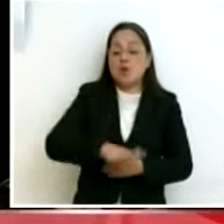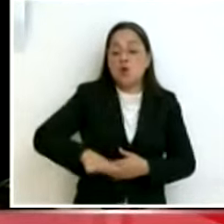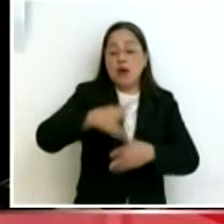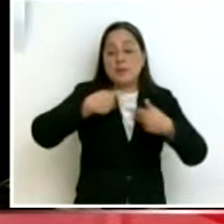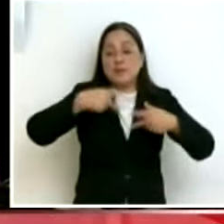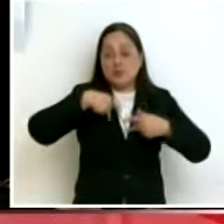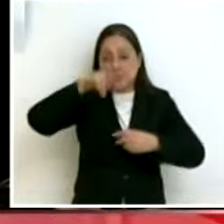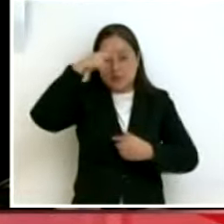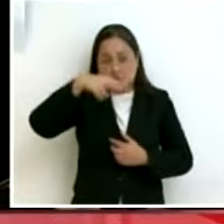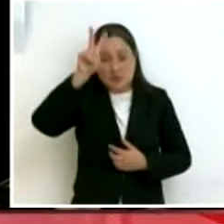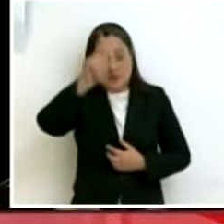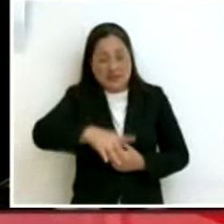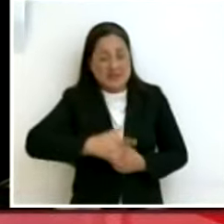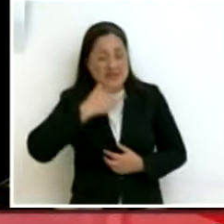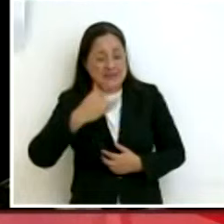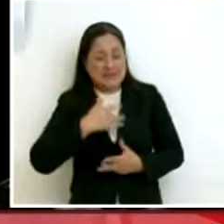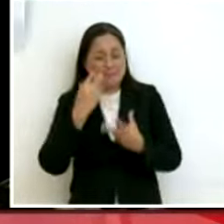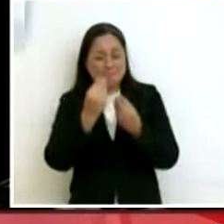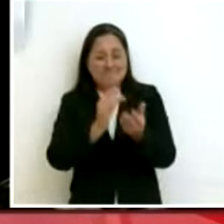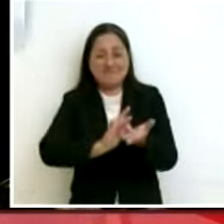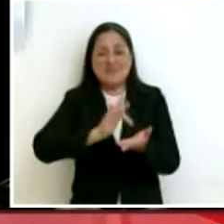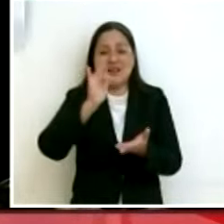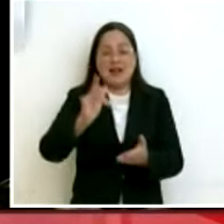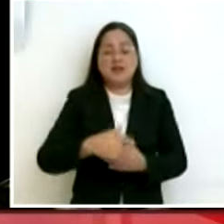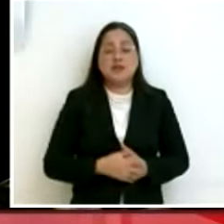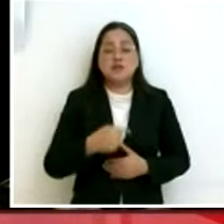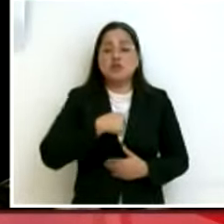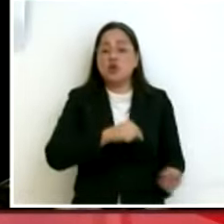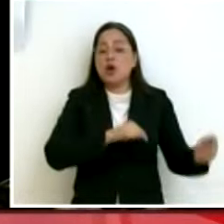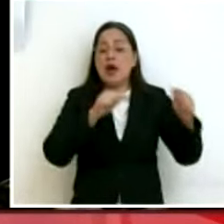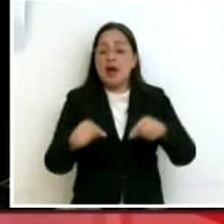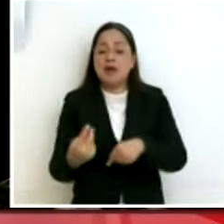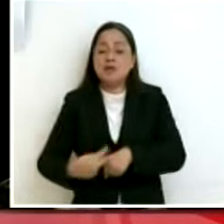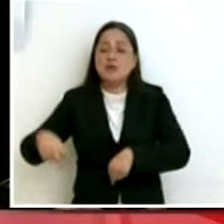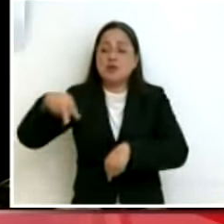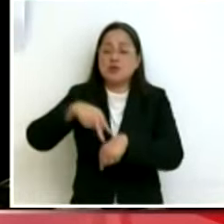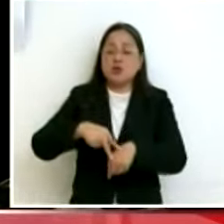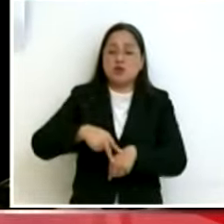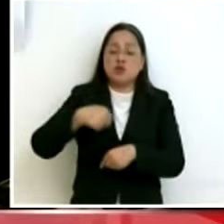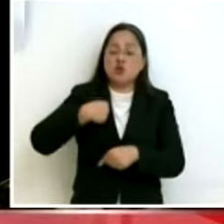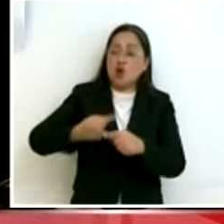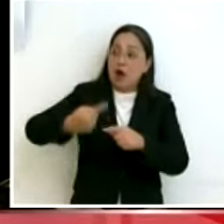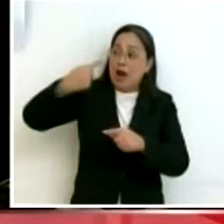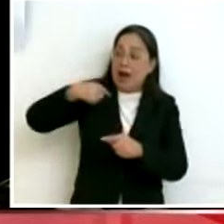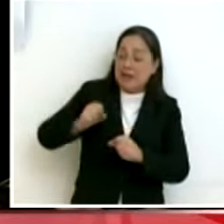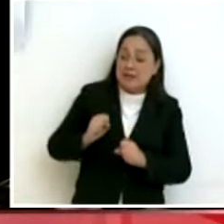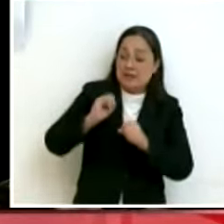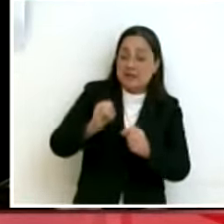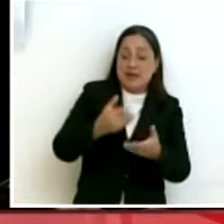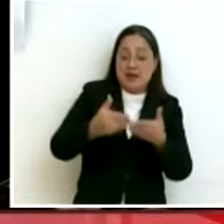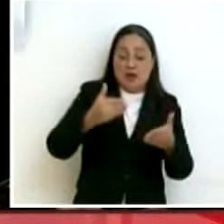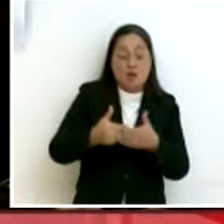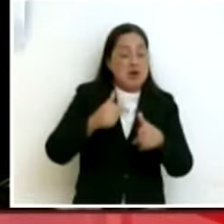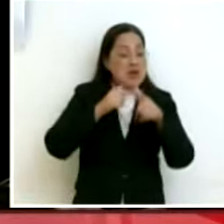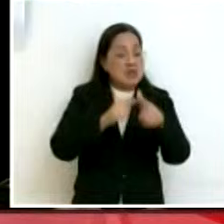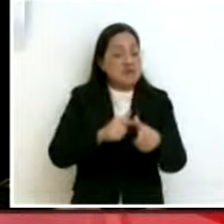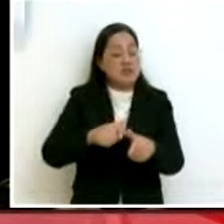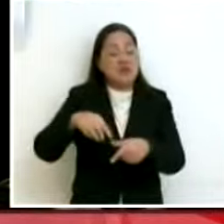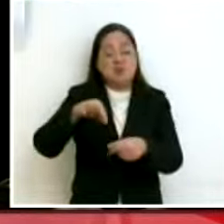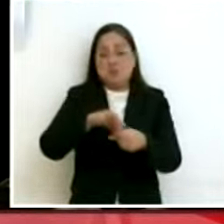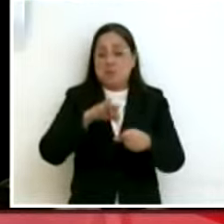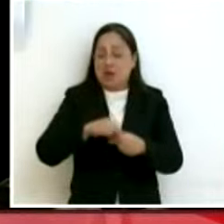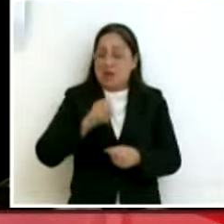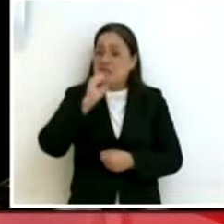de México. Tomo esta tribuna con la seguridad de que mi voto será y fue ya a favor de la reforma en lo general